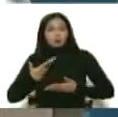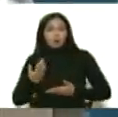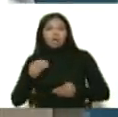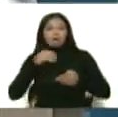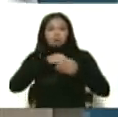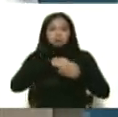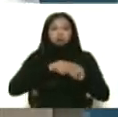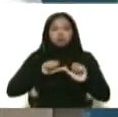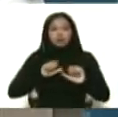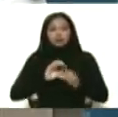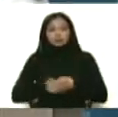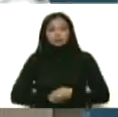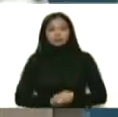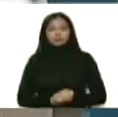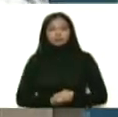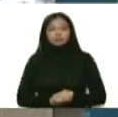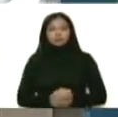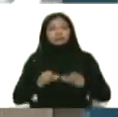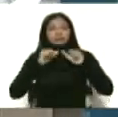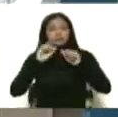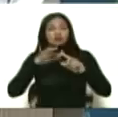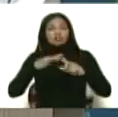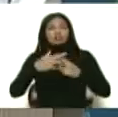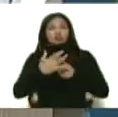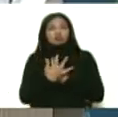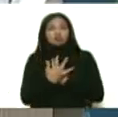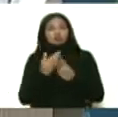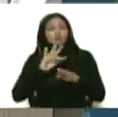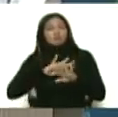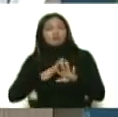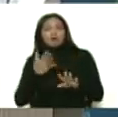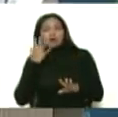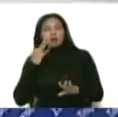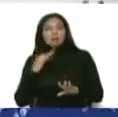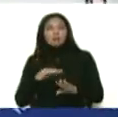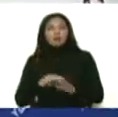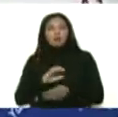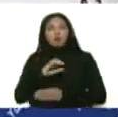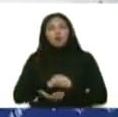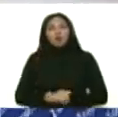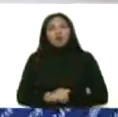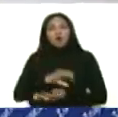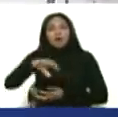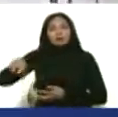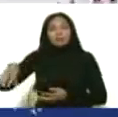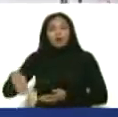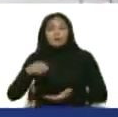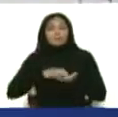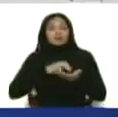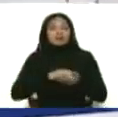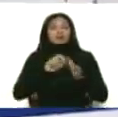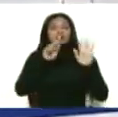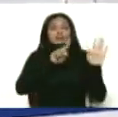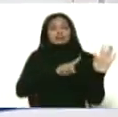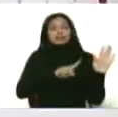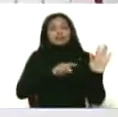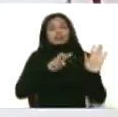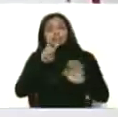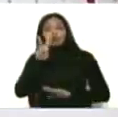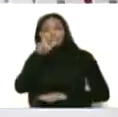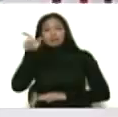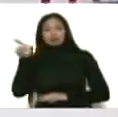fin. Seguimos con la situación en cuanto a los estados de procedencia, la gran mayoría desde Miranda, 62 pacientes con